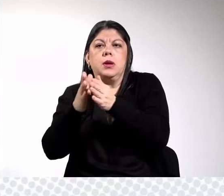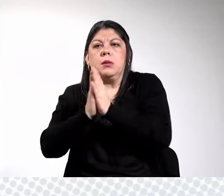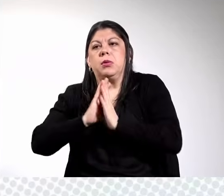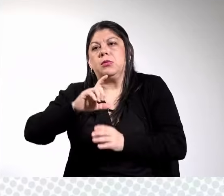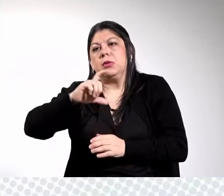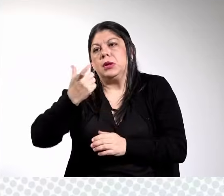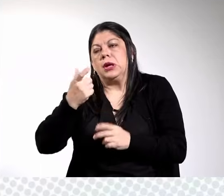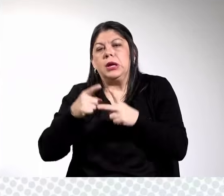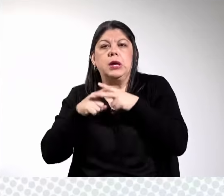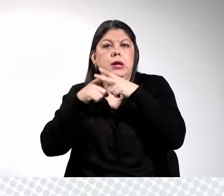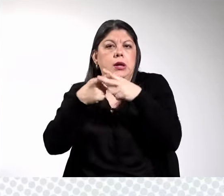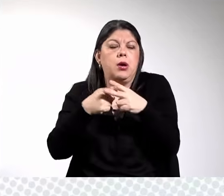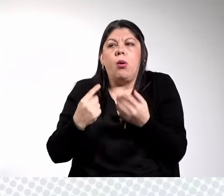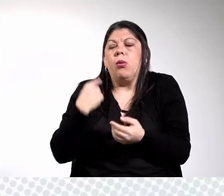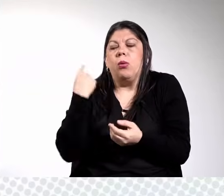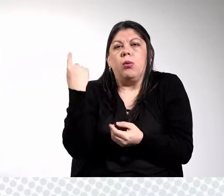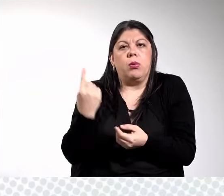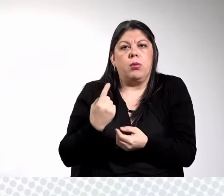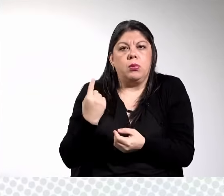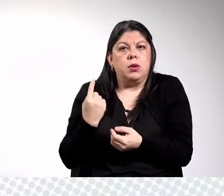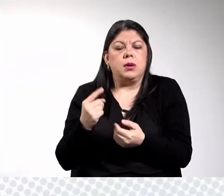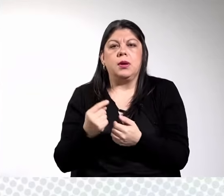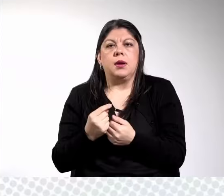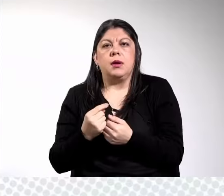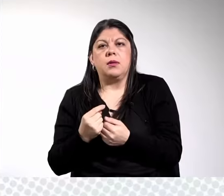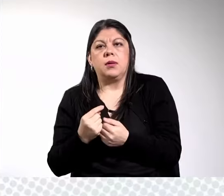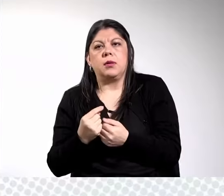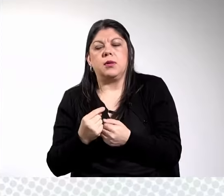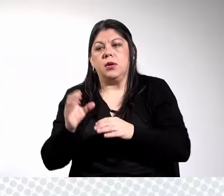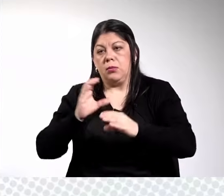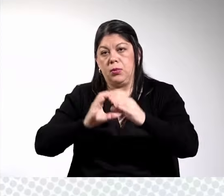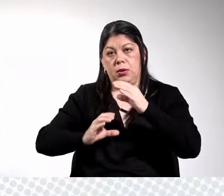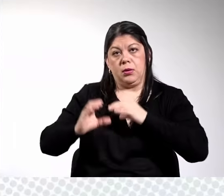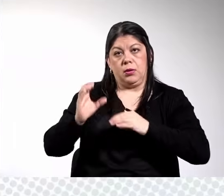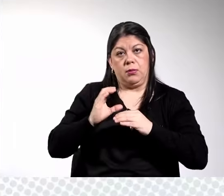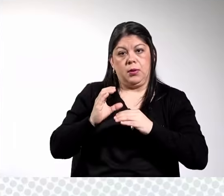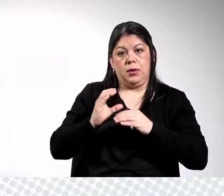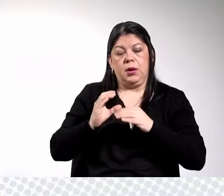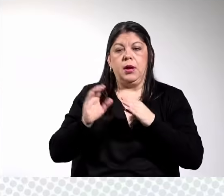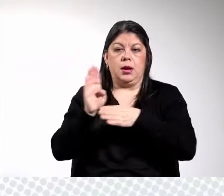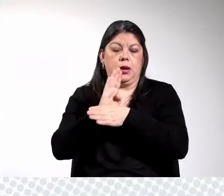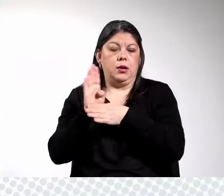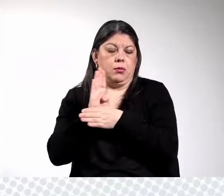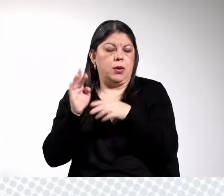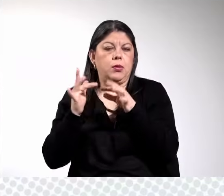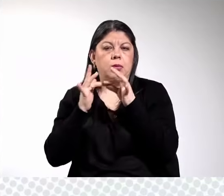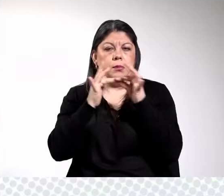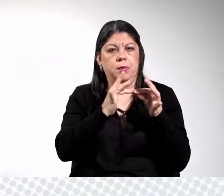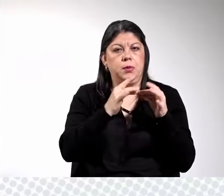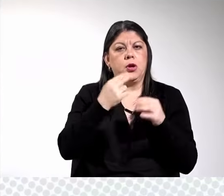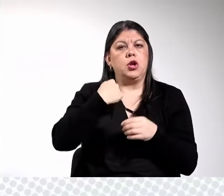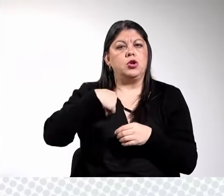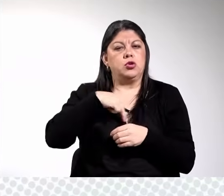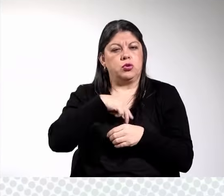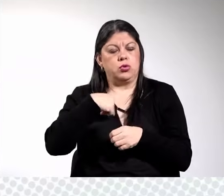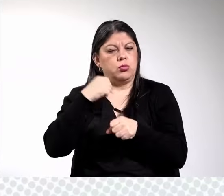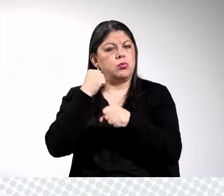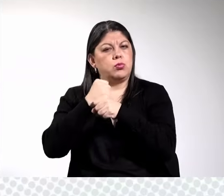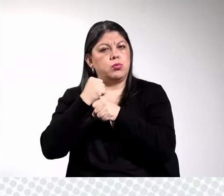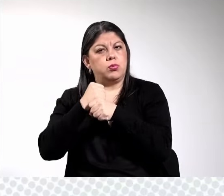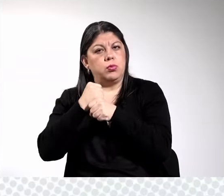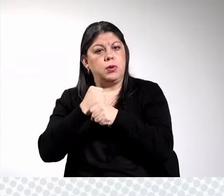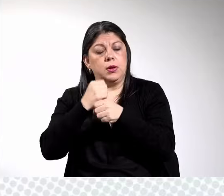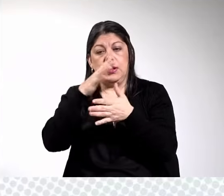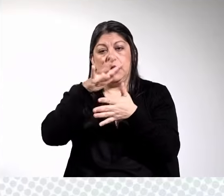de crédito, de hacer un trámite, y sobre todo en el comercio o en la parte bancaria. Entonces, eso también lo estoy trabajando. La